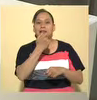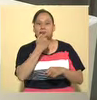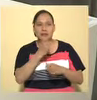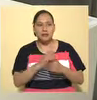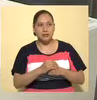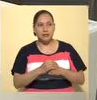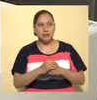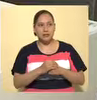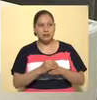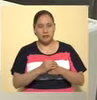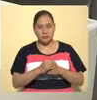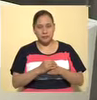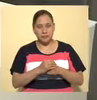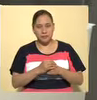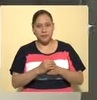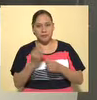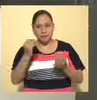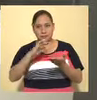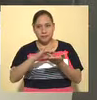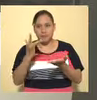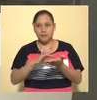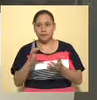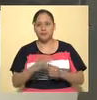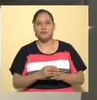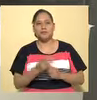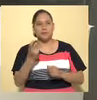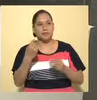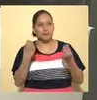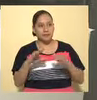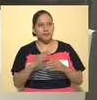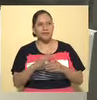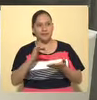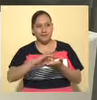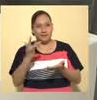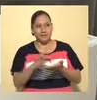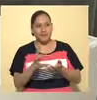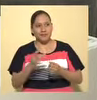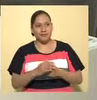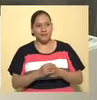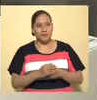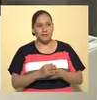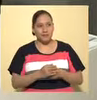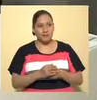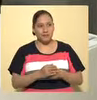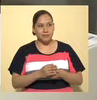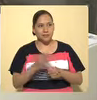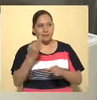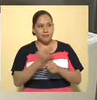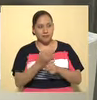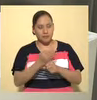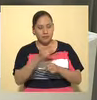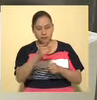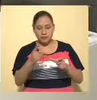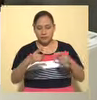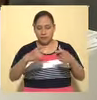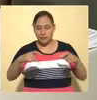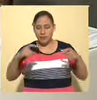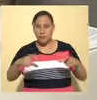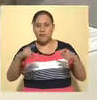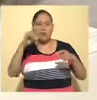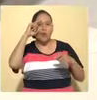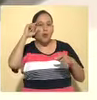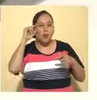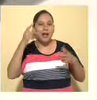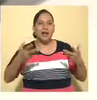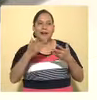Ok. Muchas gracias. Es que usted la está esperando. Es que se me había perdido. Exacto. Muchas gracias. Entonces lo que vamos a hacer, vamos a acomodar nuestras hojas